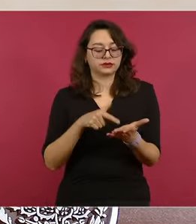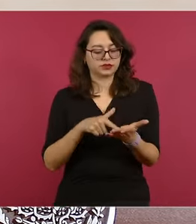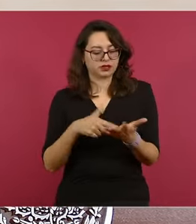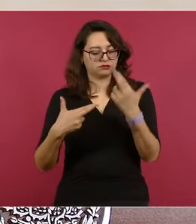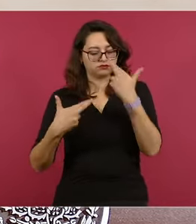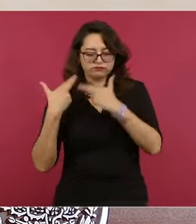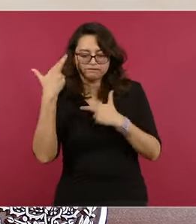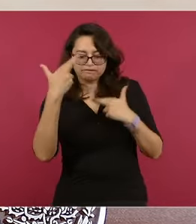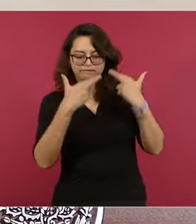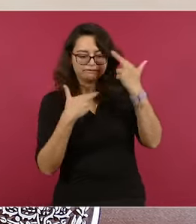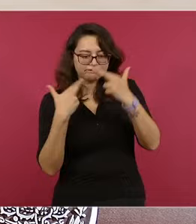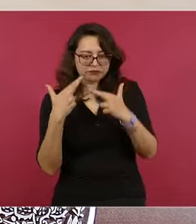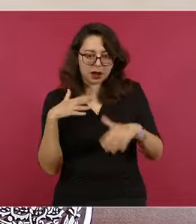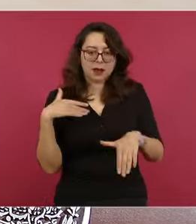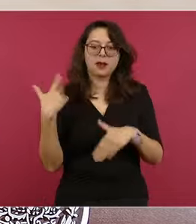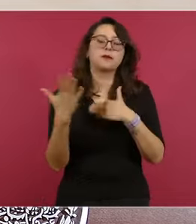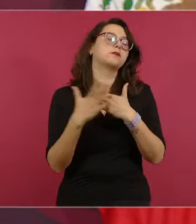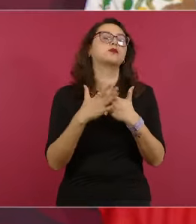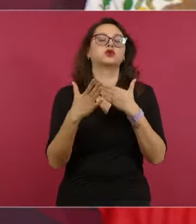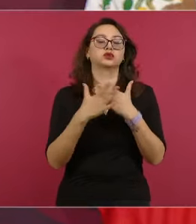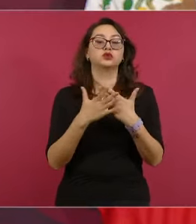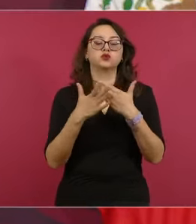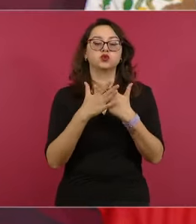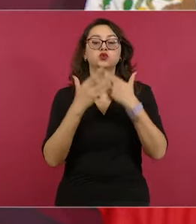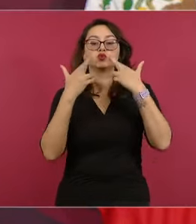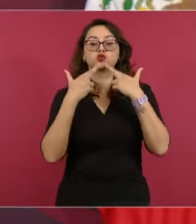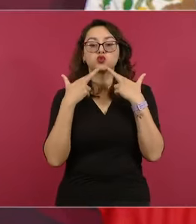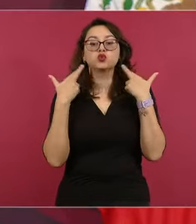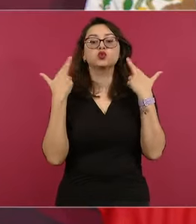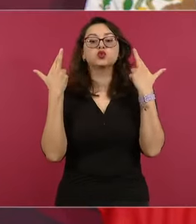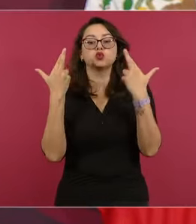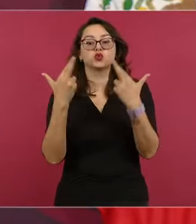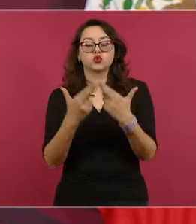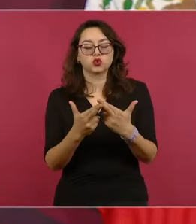reunión, ya acordamos, con